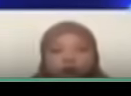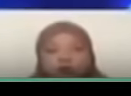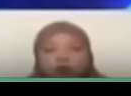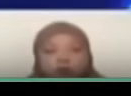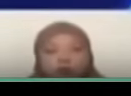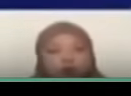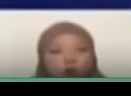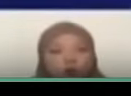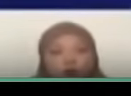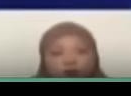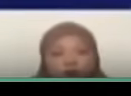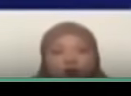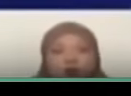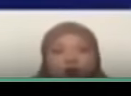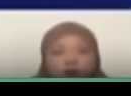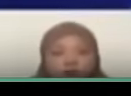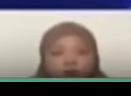que huyó.